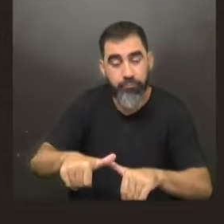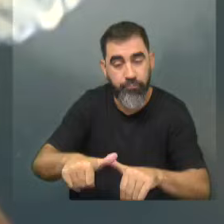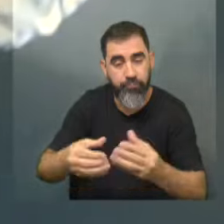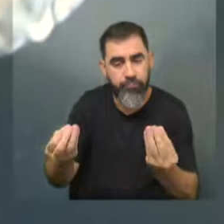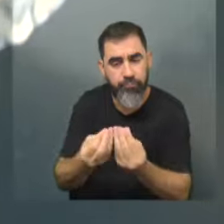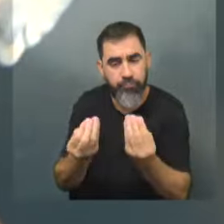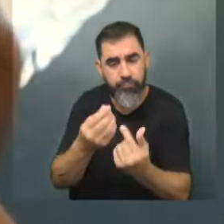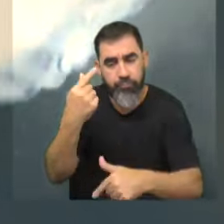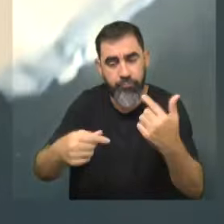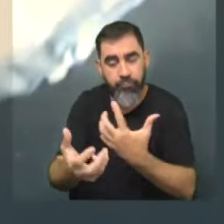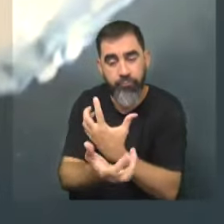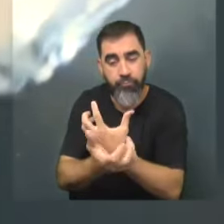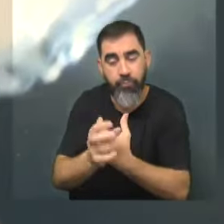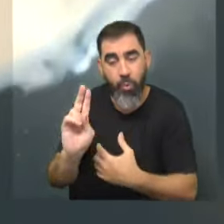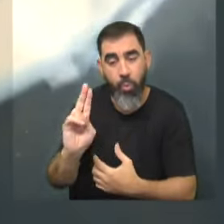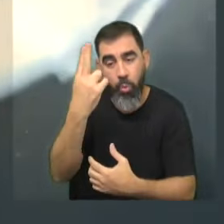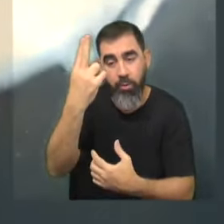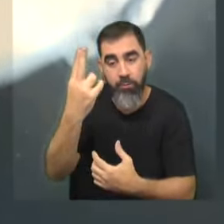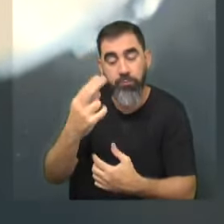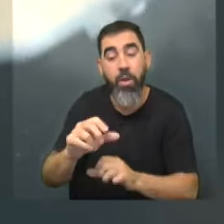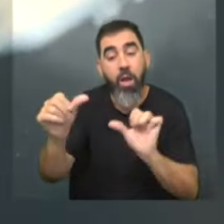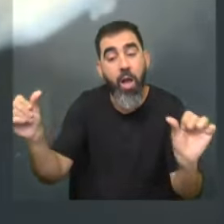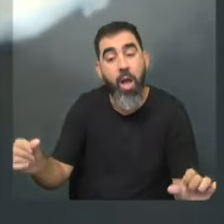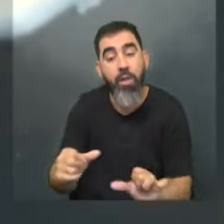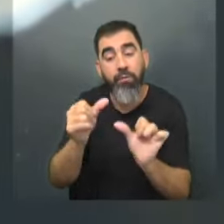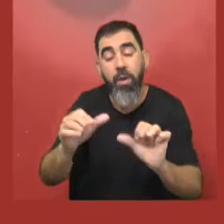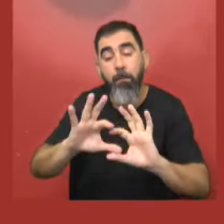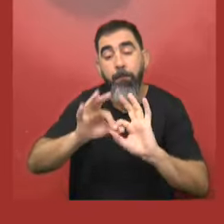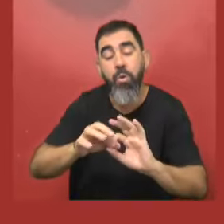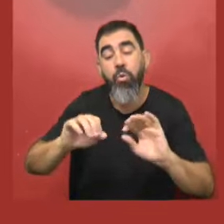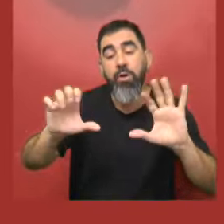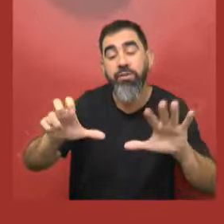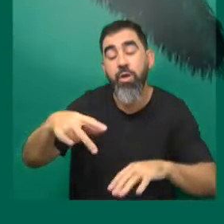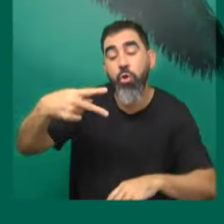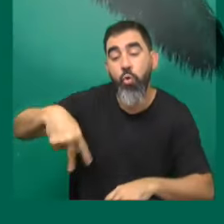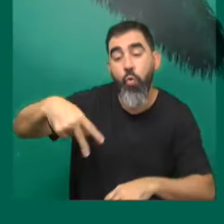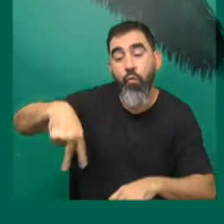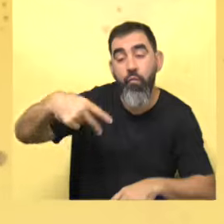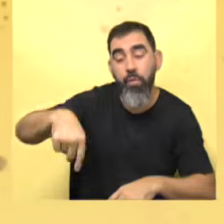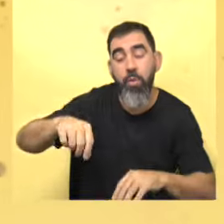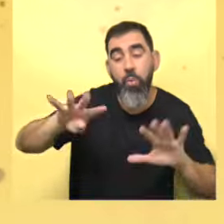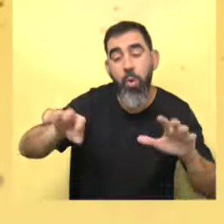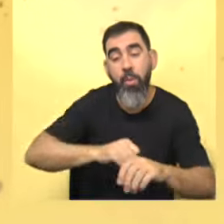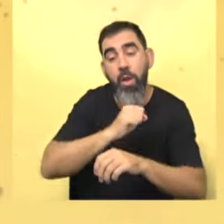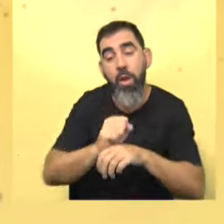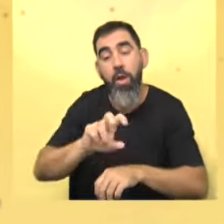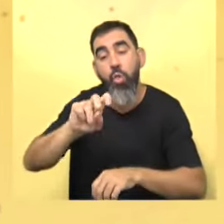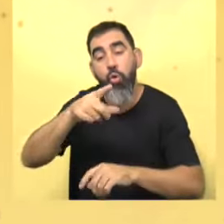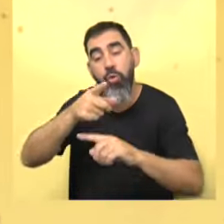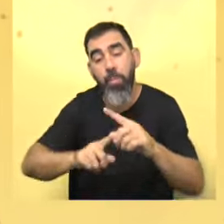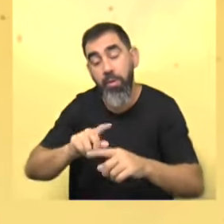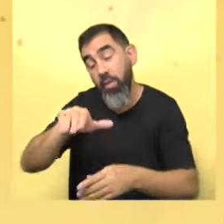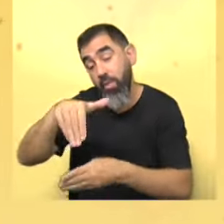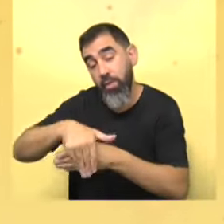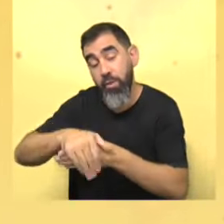inmensa riqueza fosilífera de Uruguay. La actividad será el miércoles 6 de noviembre entre las 9 y las 12 y media y por la